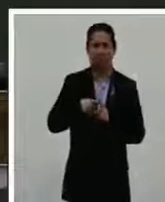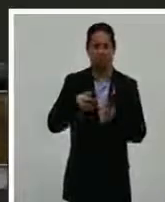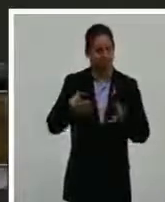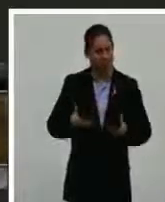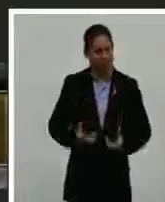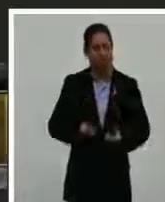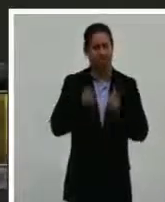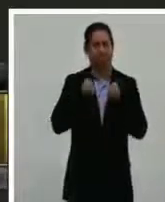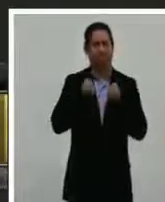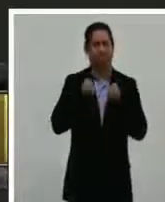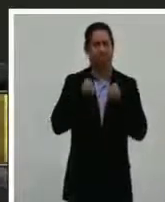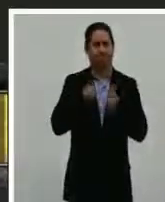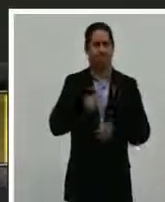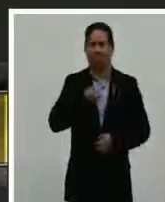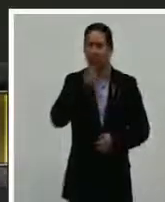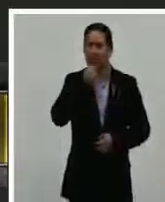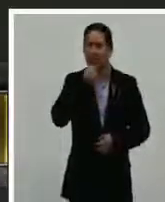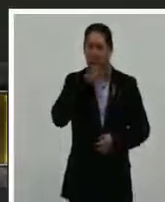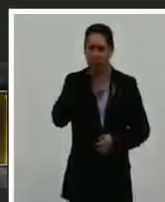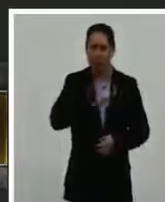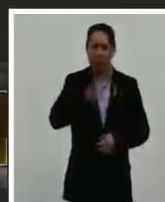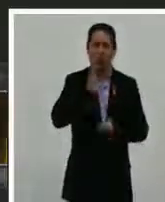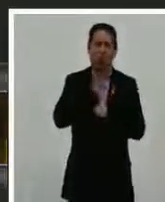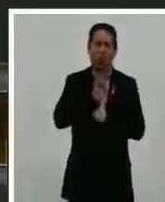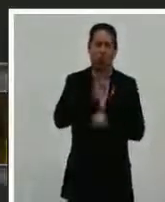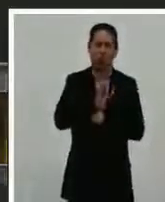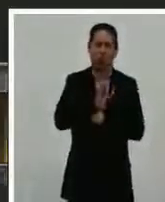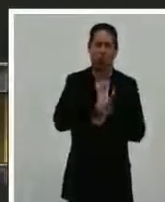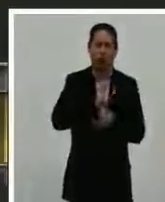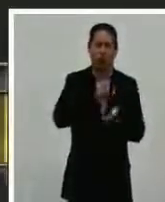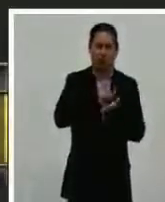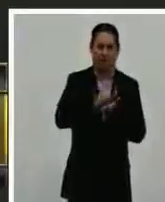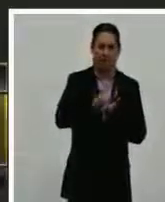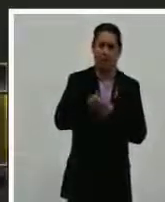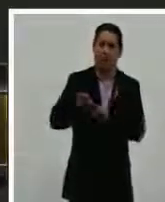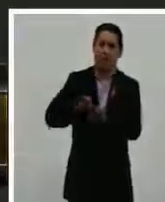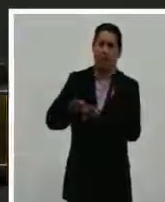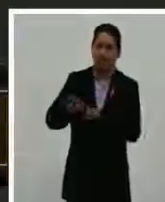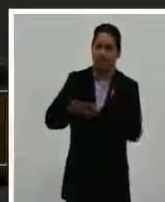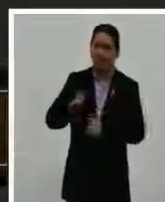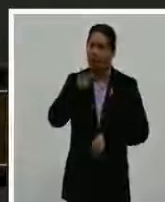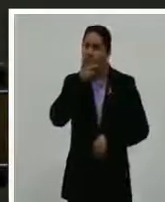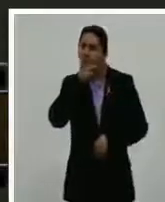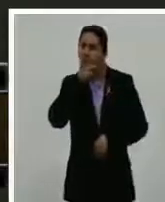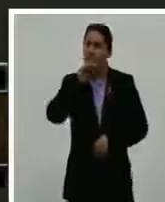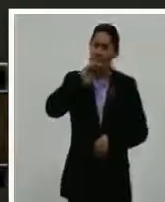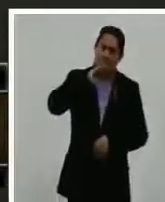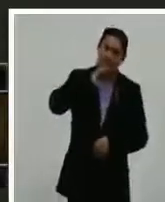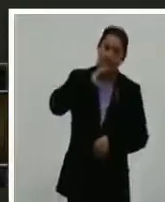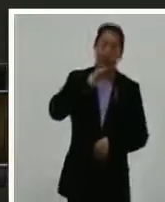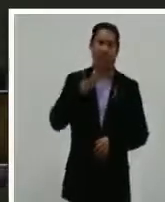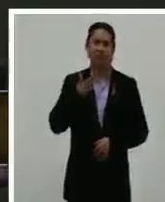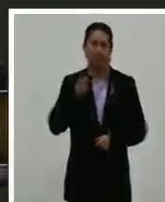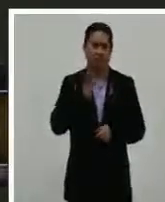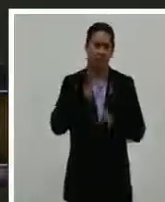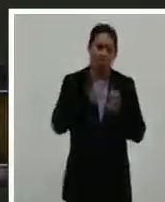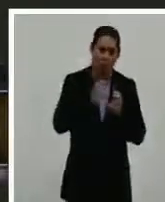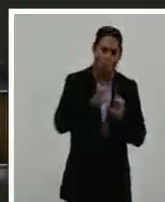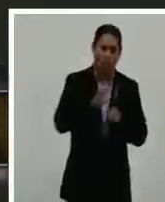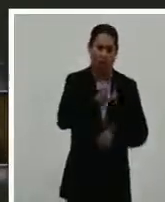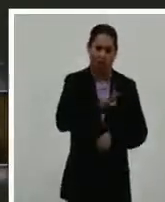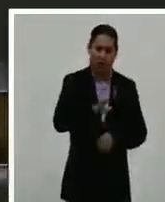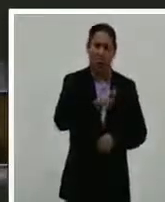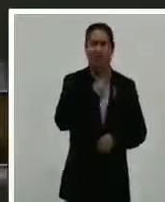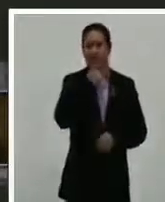superior de la niñez así como los derechos laborales de los padres o tutores de los menores con este